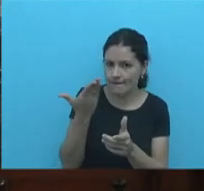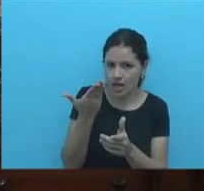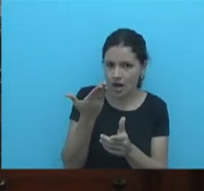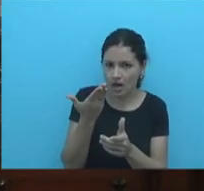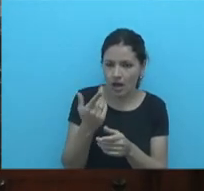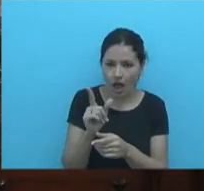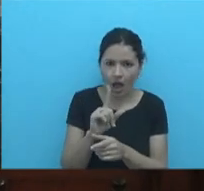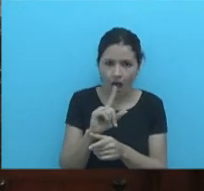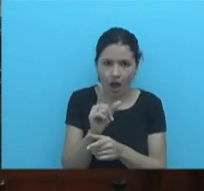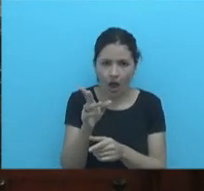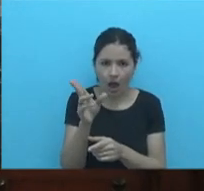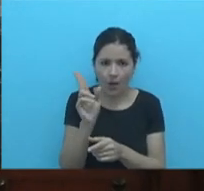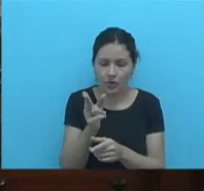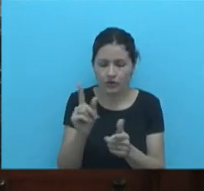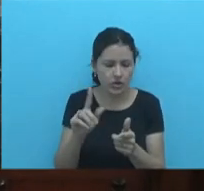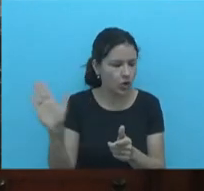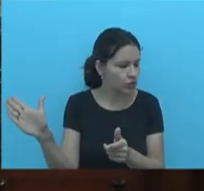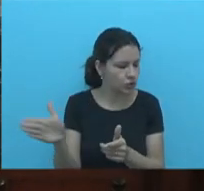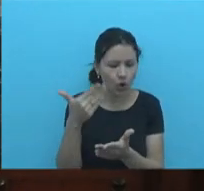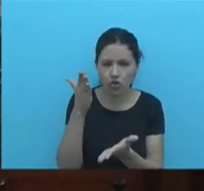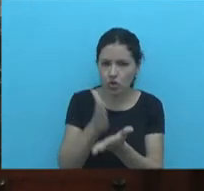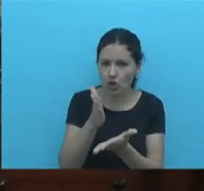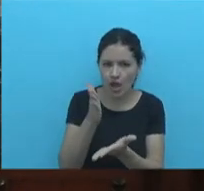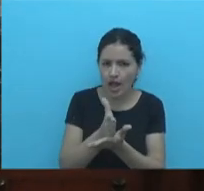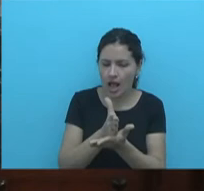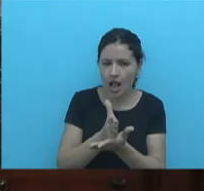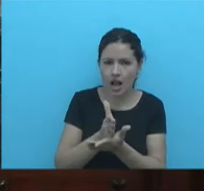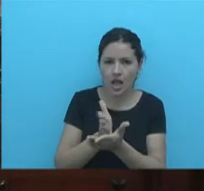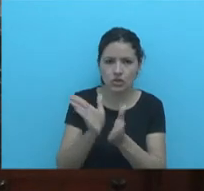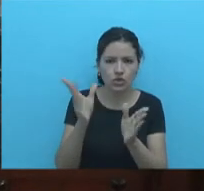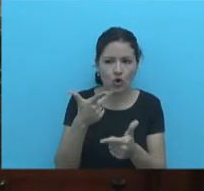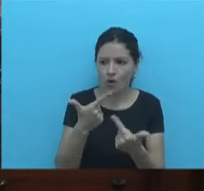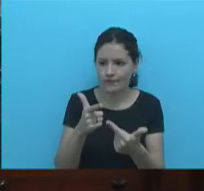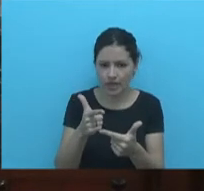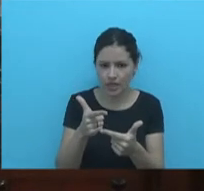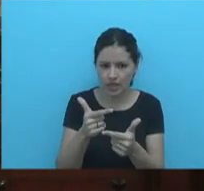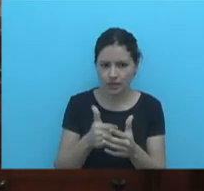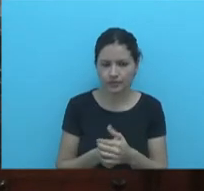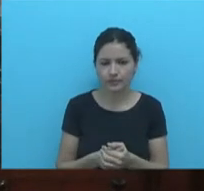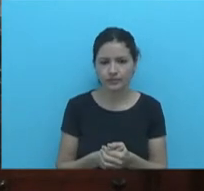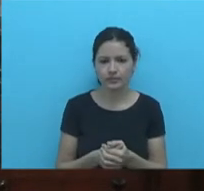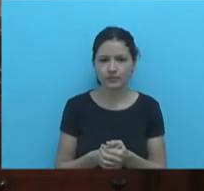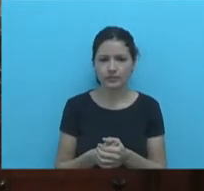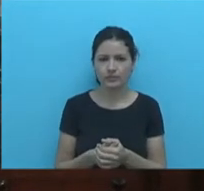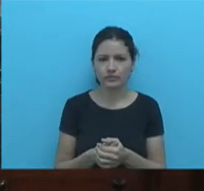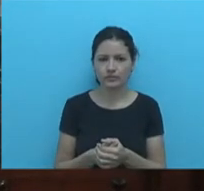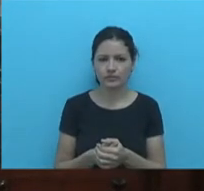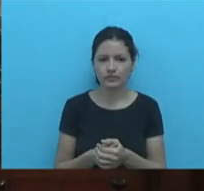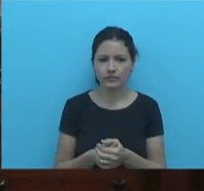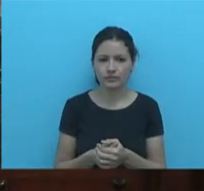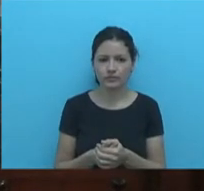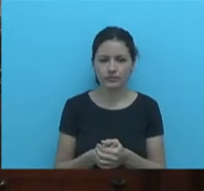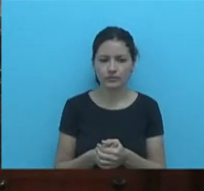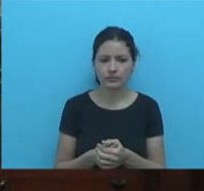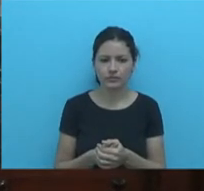reunirnos, todos los derechos civiles conculcados. Por eso te digo, también le puede ocurrir a ustedes, que no sabemos